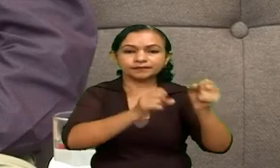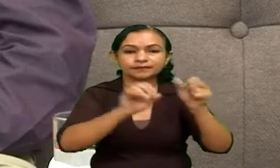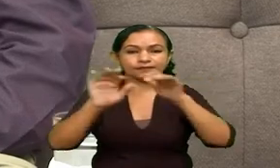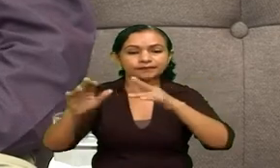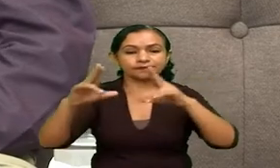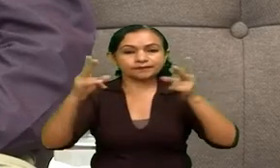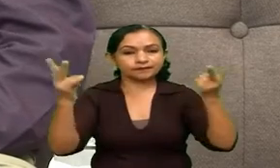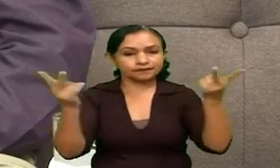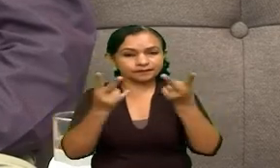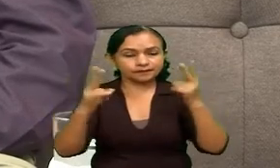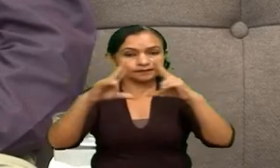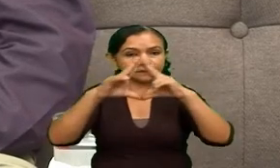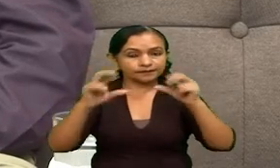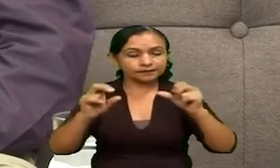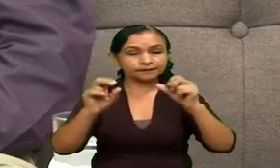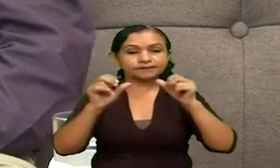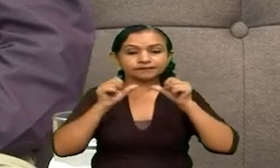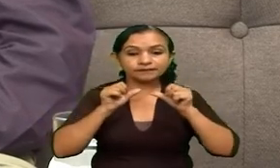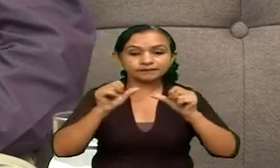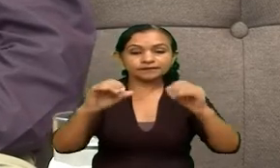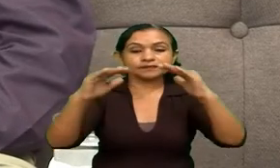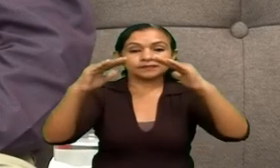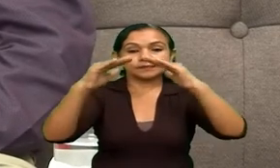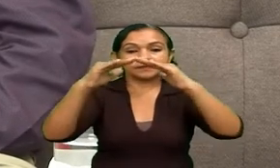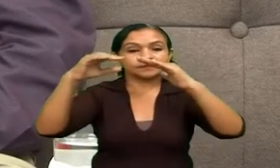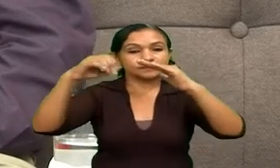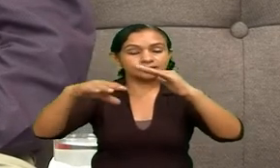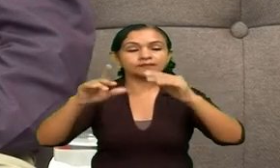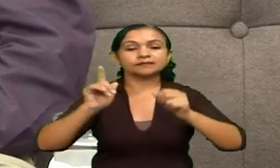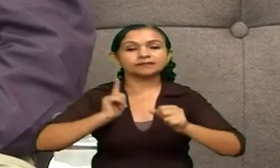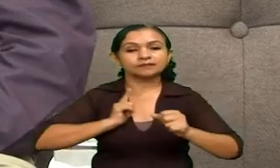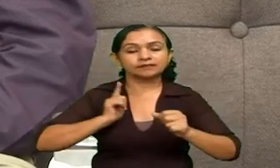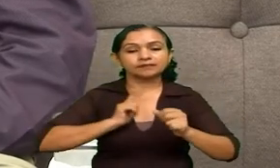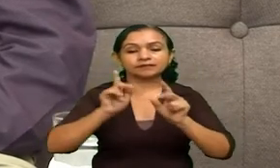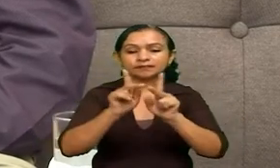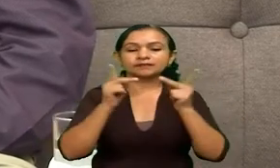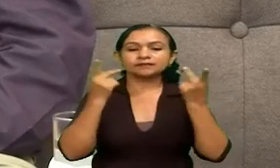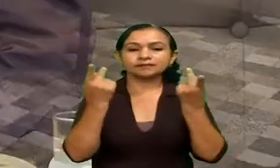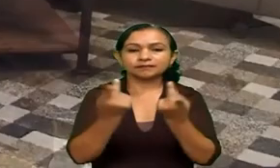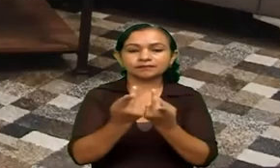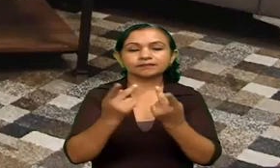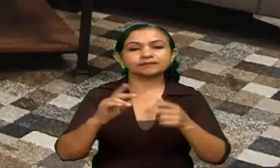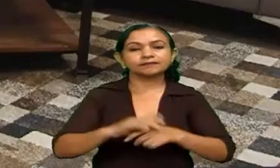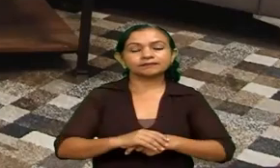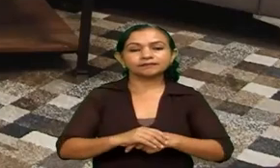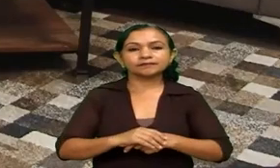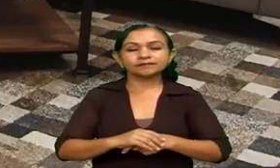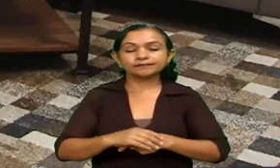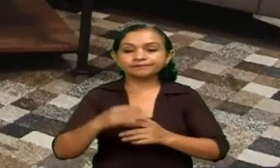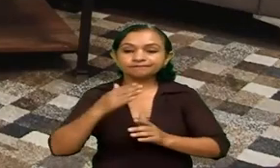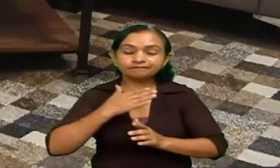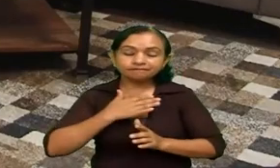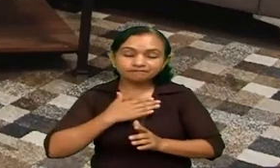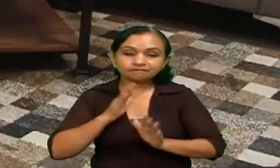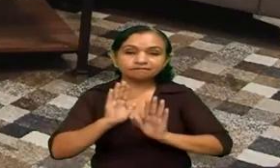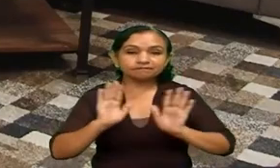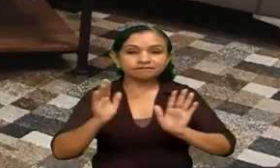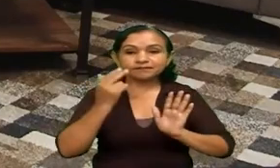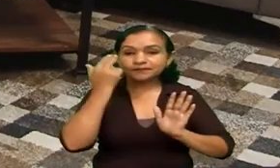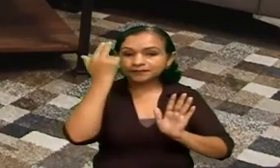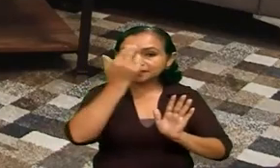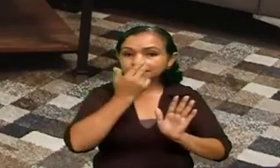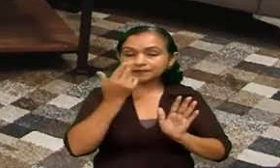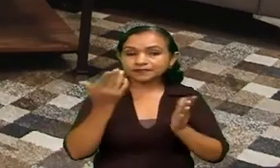también seguir electrificando Nicaragua para cumplirle a nuestro pueblo. Compañero Salvador, de mi parte no tengo más preguntas, sé